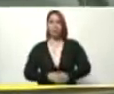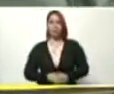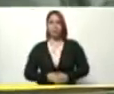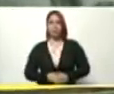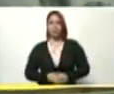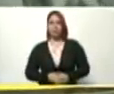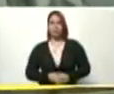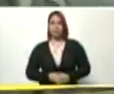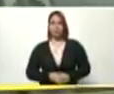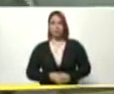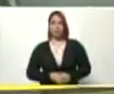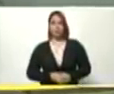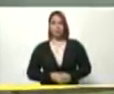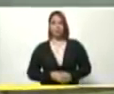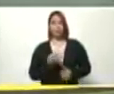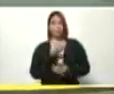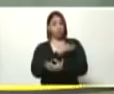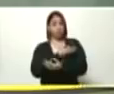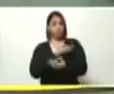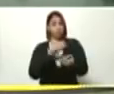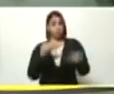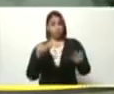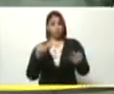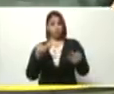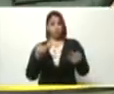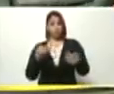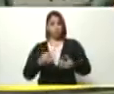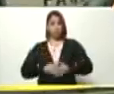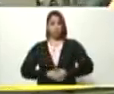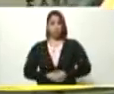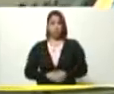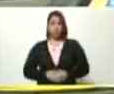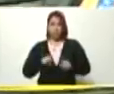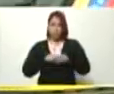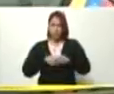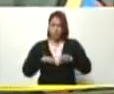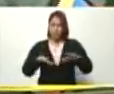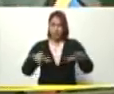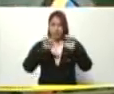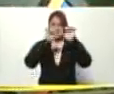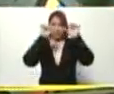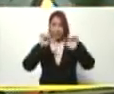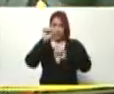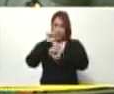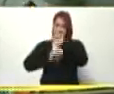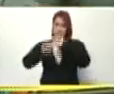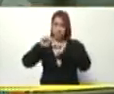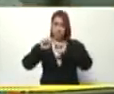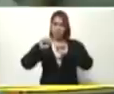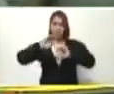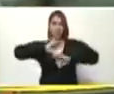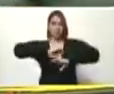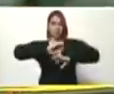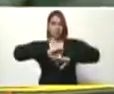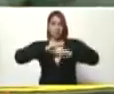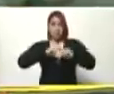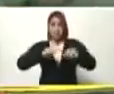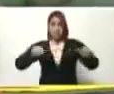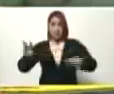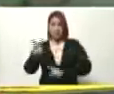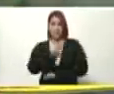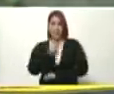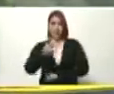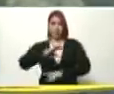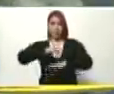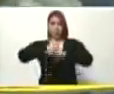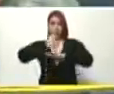Por eso es tan exitoso el despliegue del sistema defensivo territorial, general en